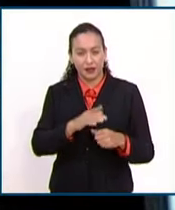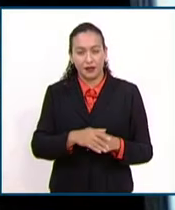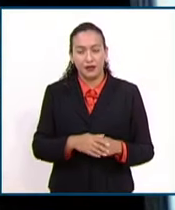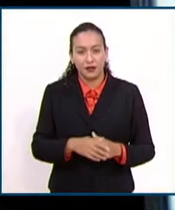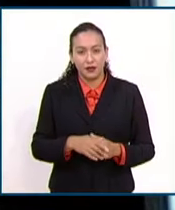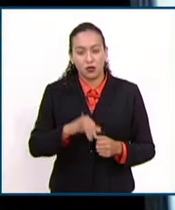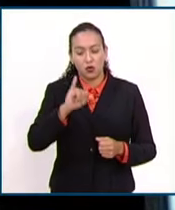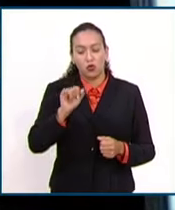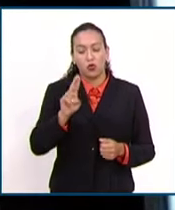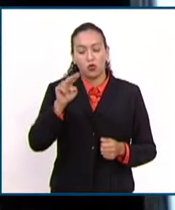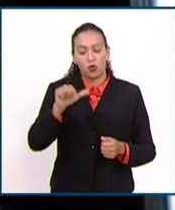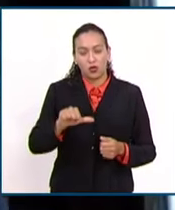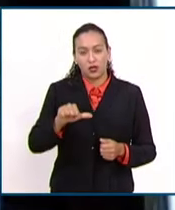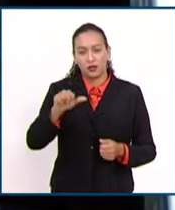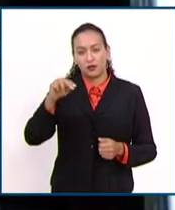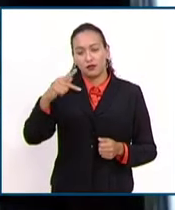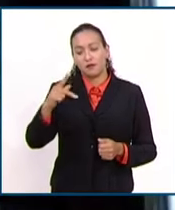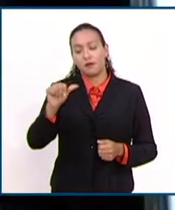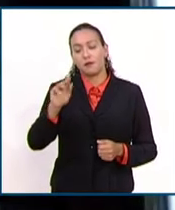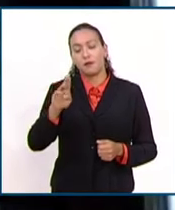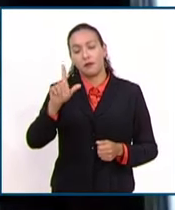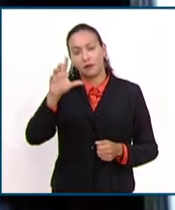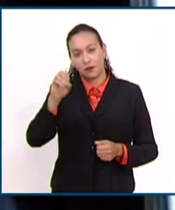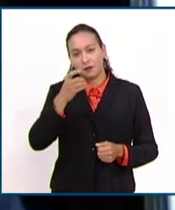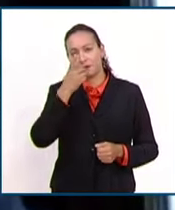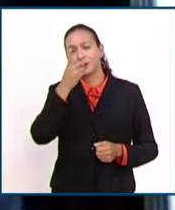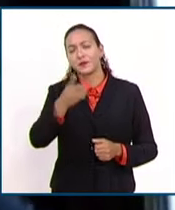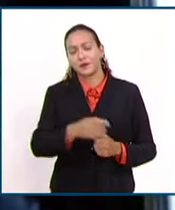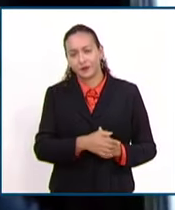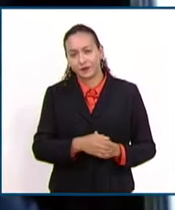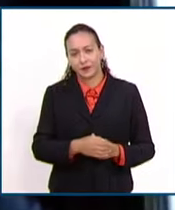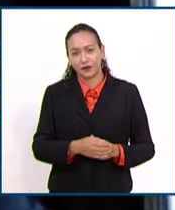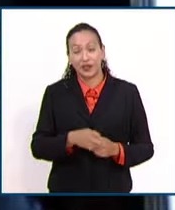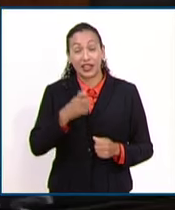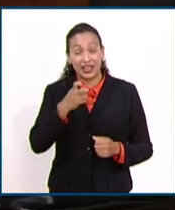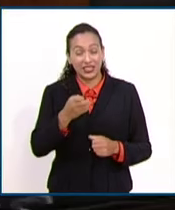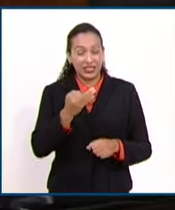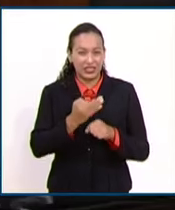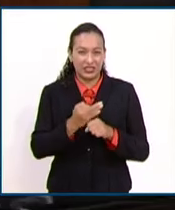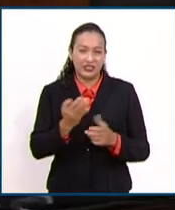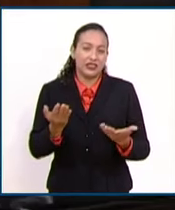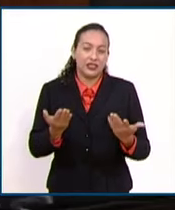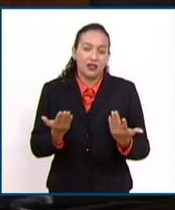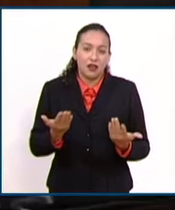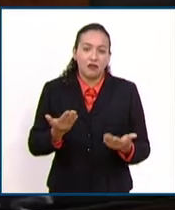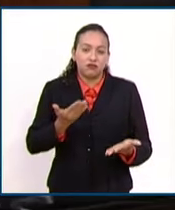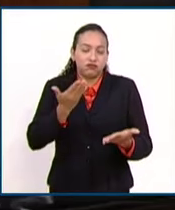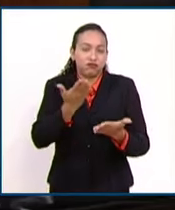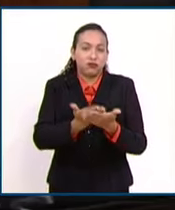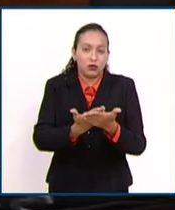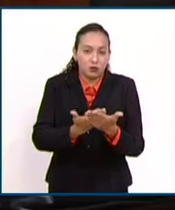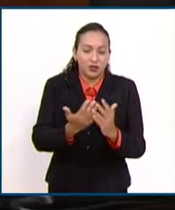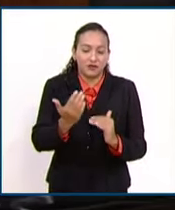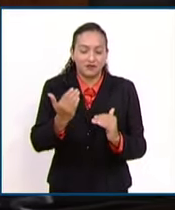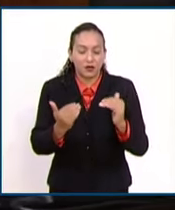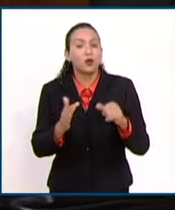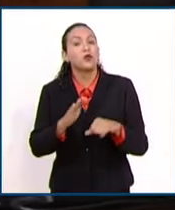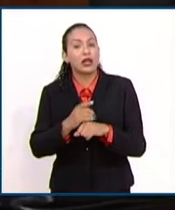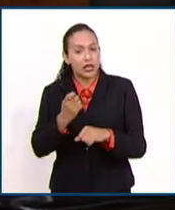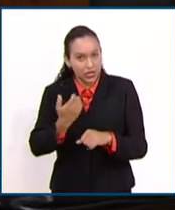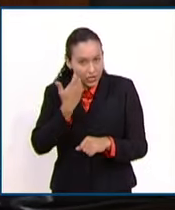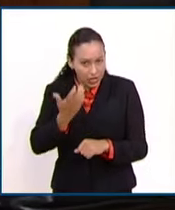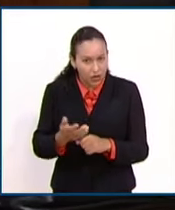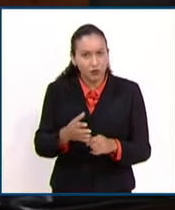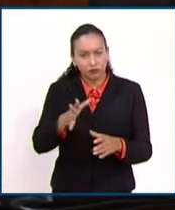Circuito, Juan Pablo Gómez Fierro, lo anterior es una de las principales desventajas de la propuesta de reforma que se discutirá en el